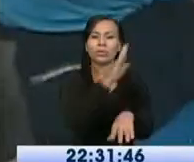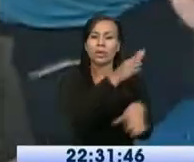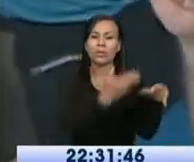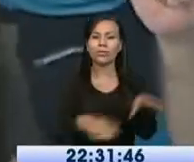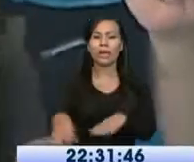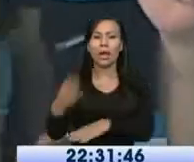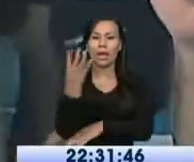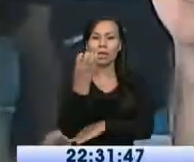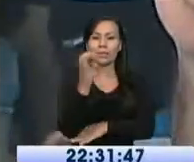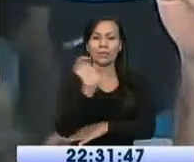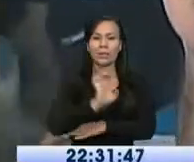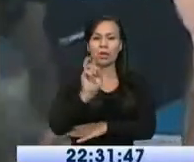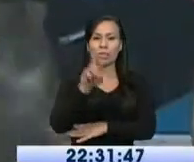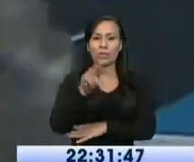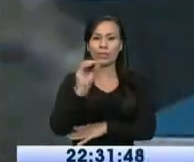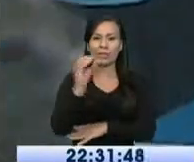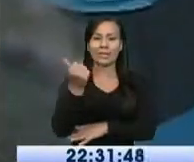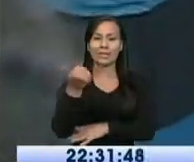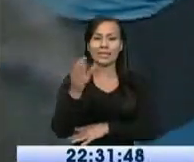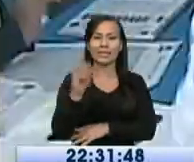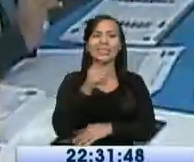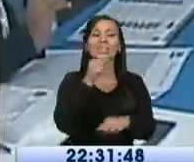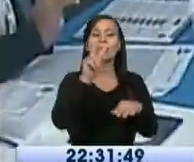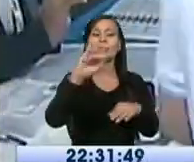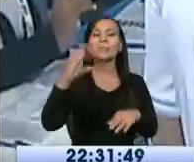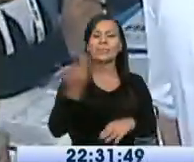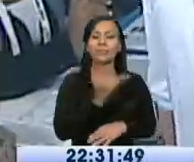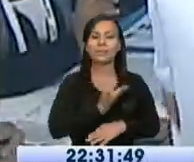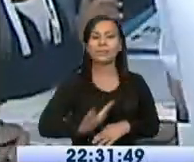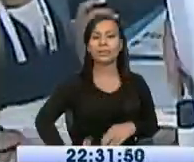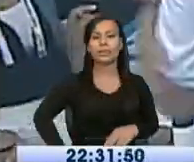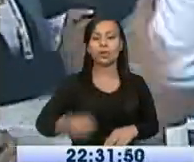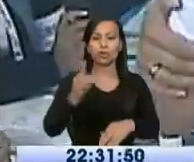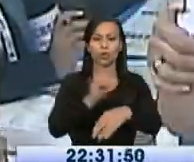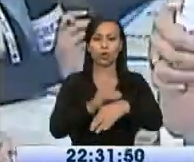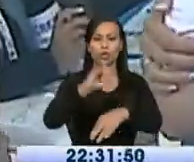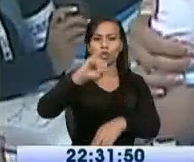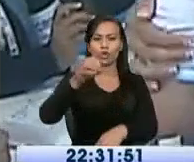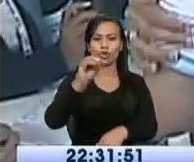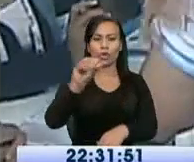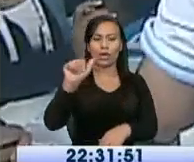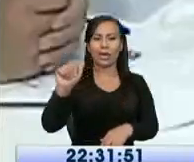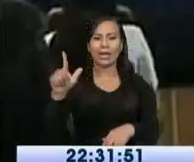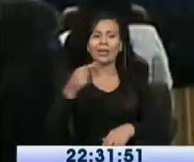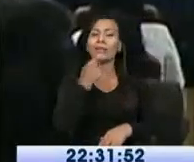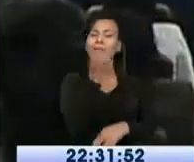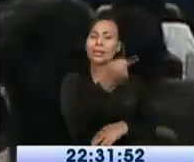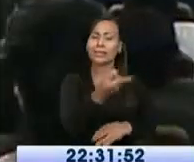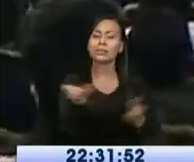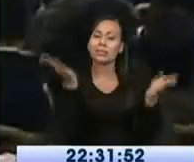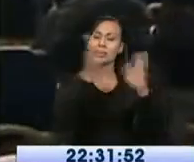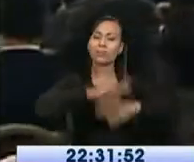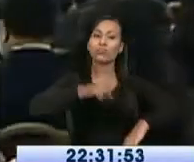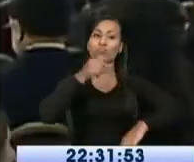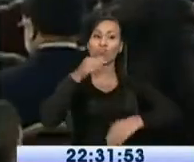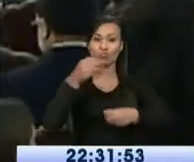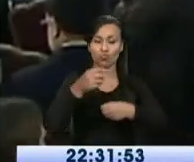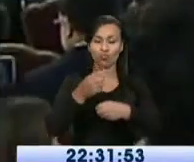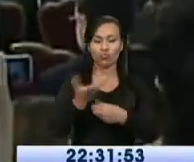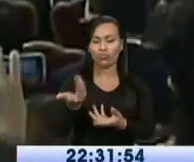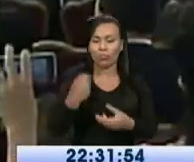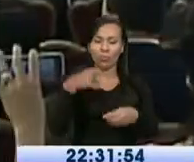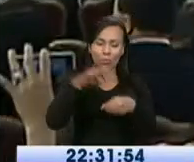vicepresidenciable, el doctor Jafet Cabrera. Estos datos han sido ya oficializados por el Tribunal Supremo Electoral, que a su vez dijo